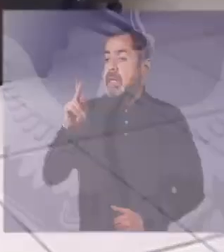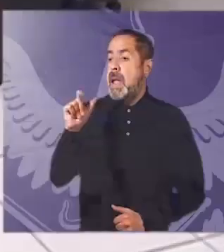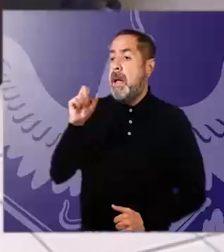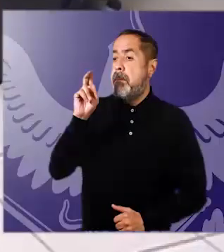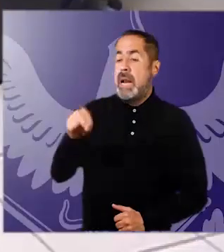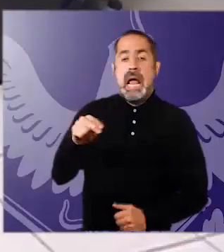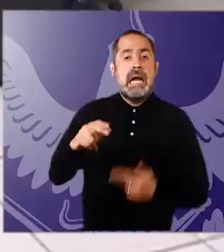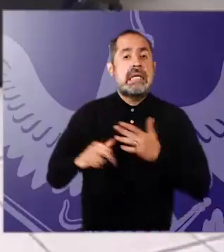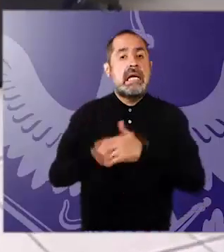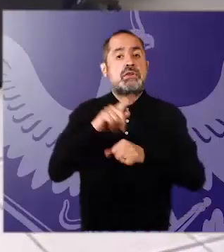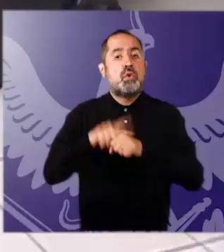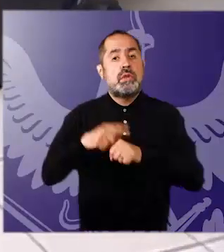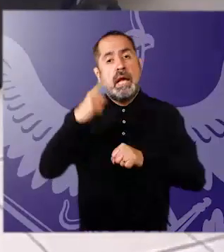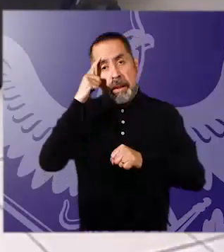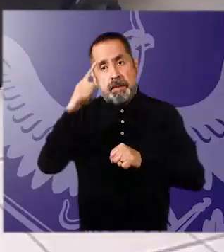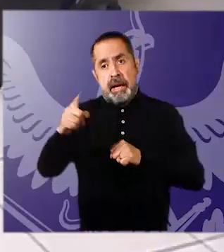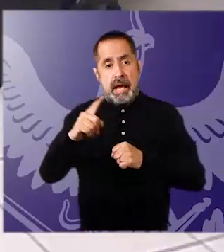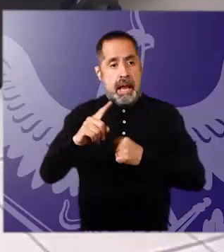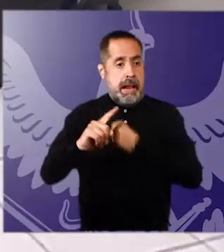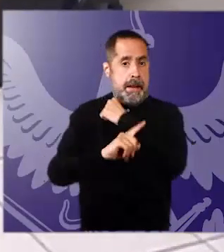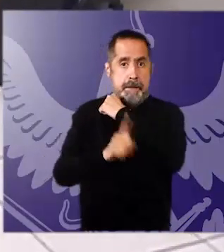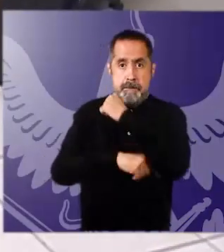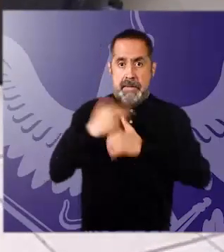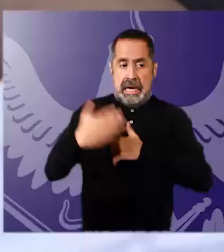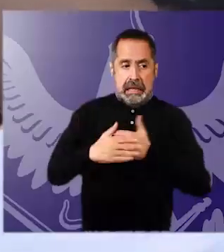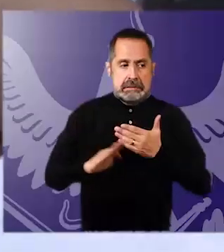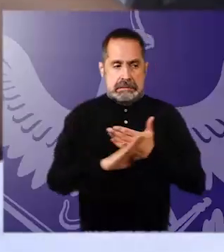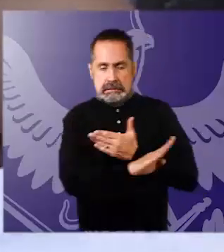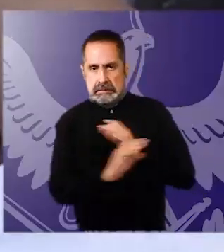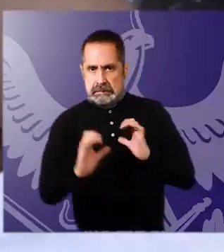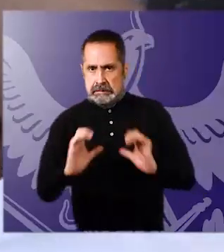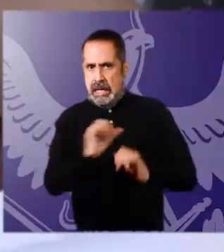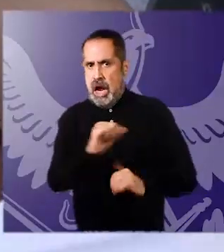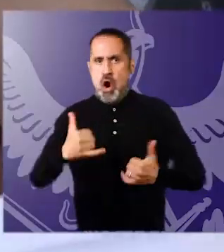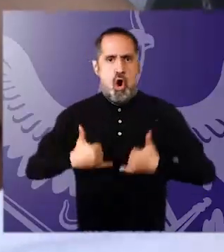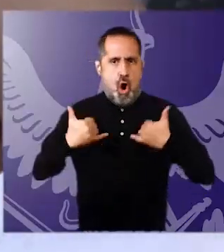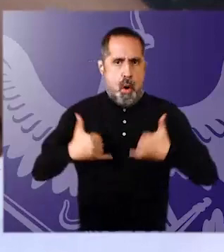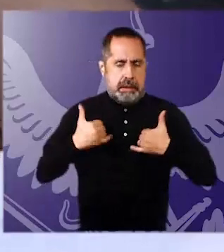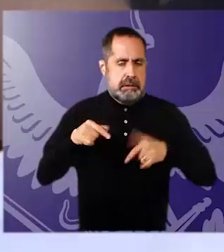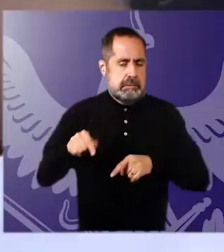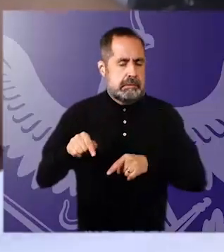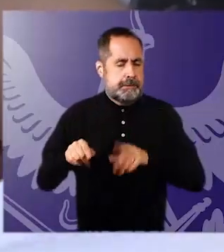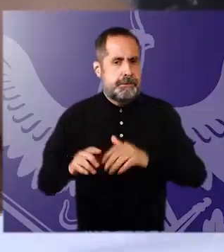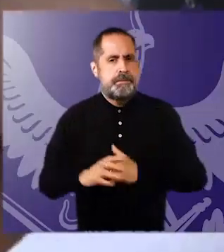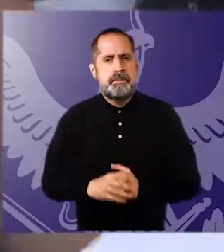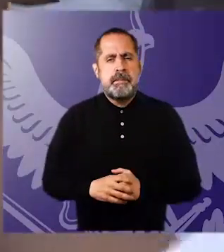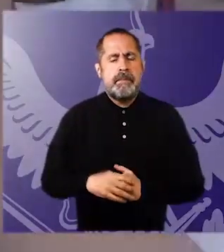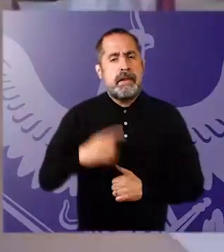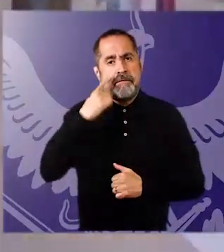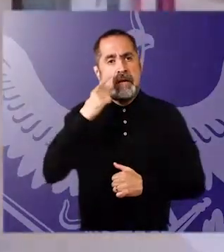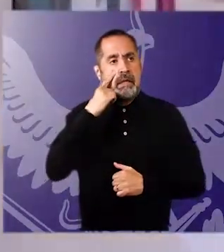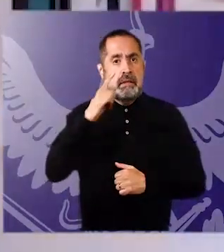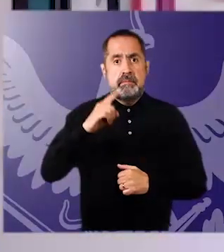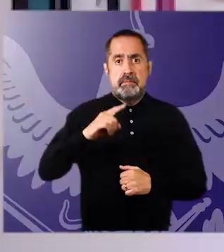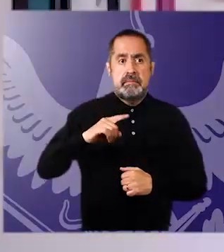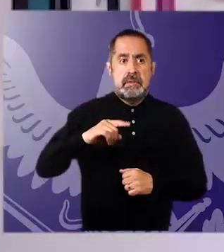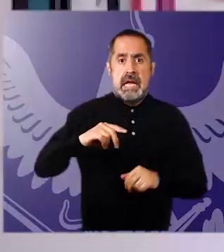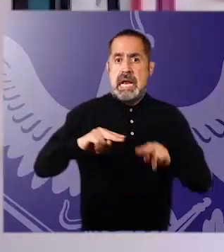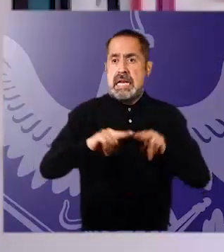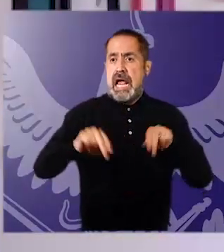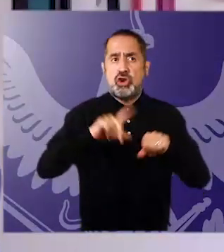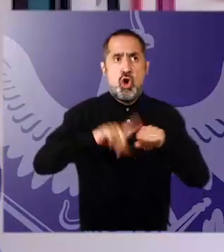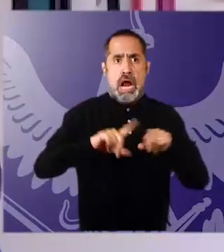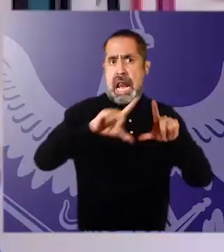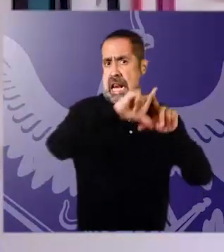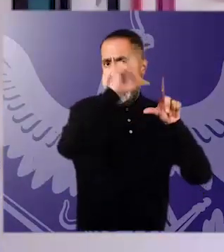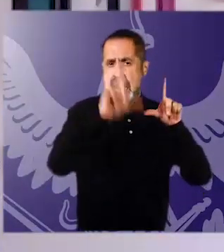La Estrategia Nacional para la Prevención del Embarazo en Adolescentes, la ENAPEA, que a